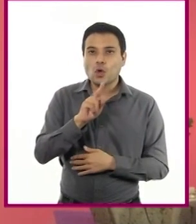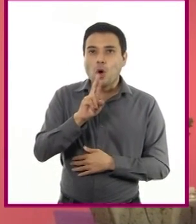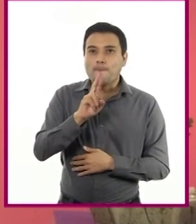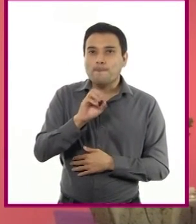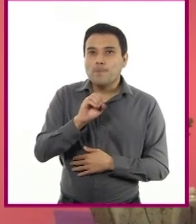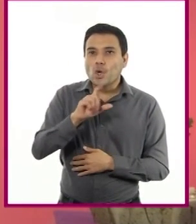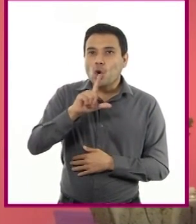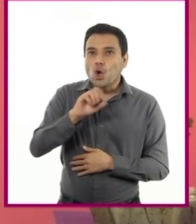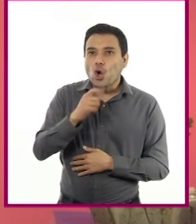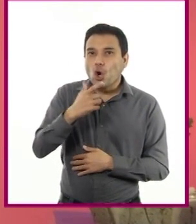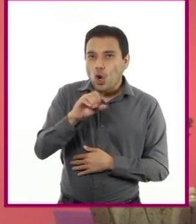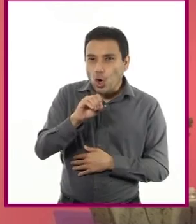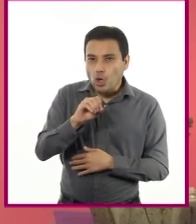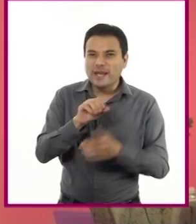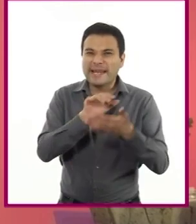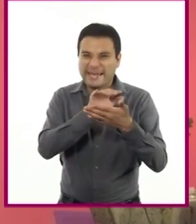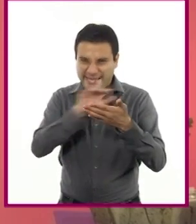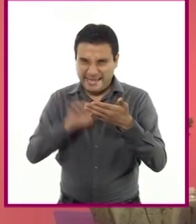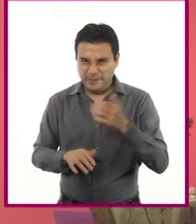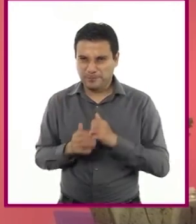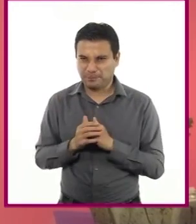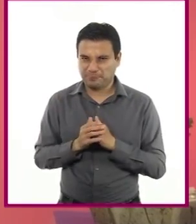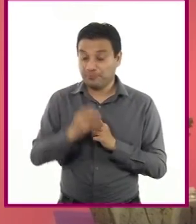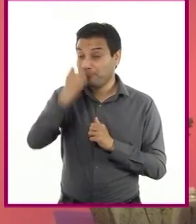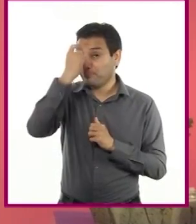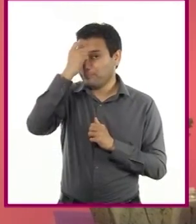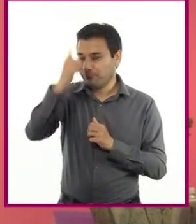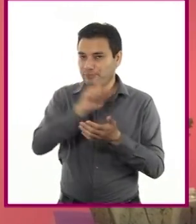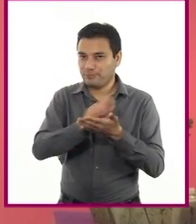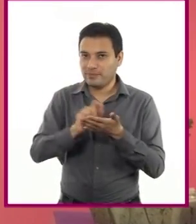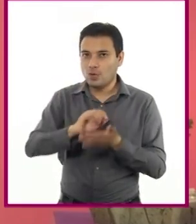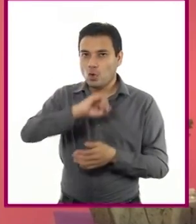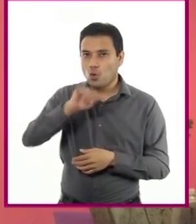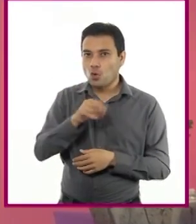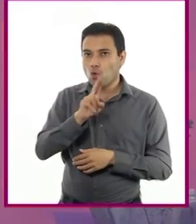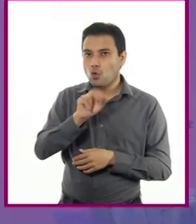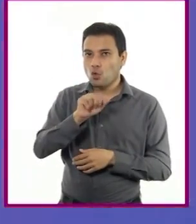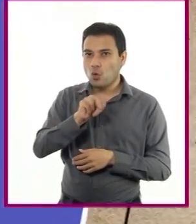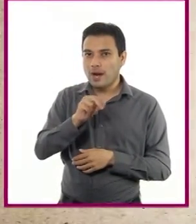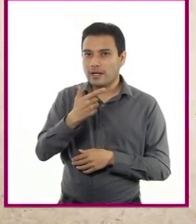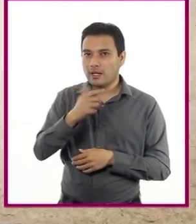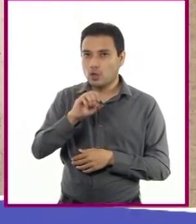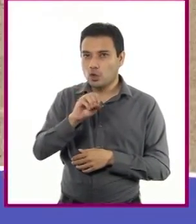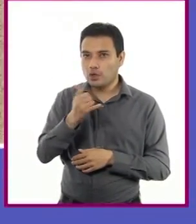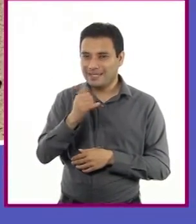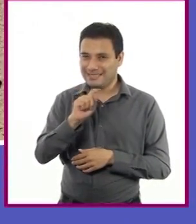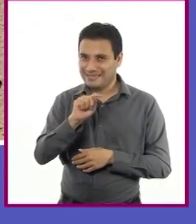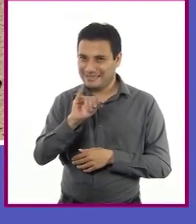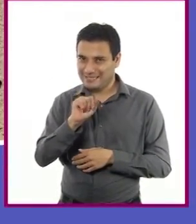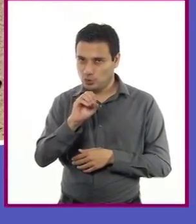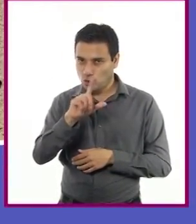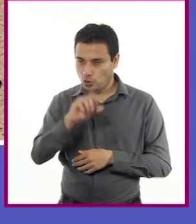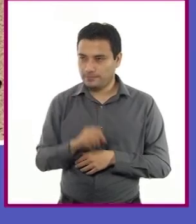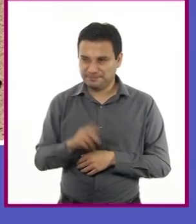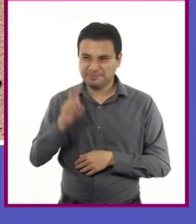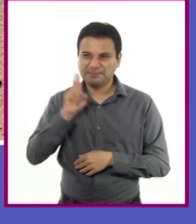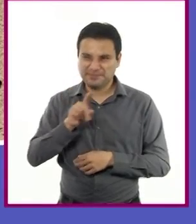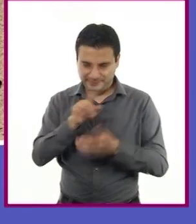quinto bicentenario del escritor Juan Goytisolo y veremos qué es lo que hay que hacer. Veamos.